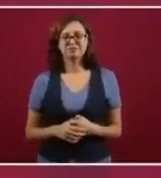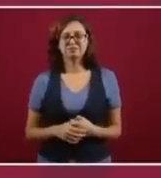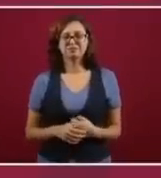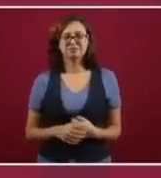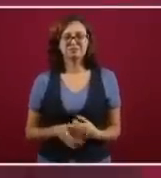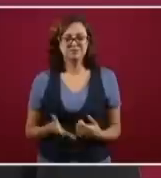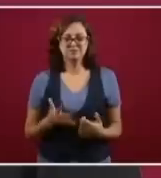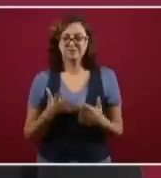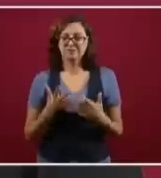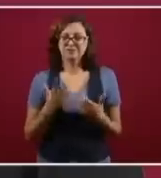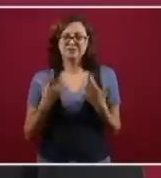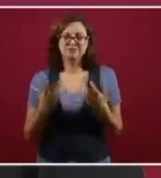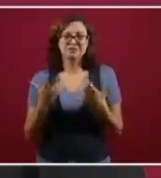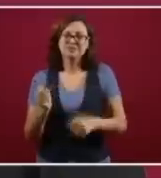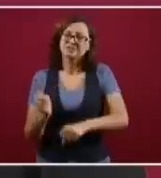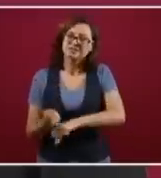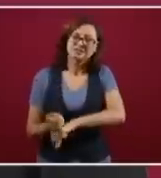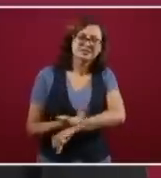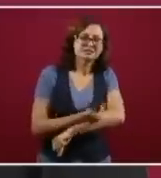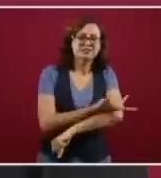es su pasión.